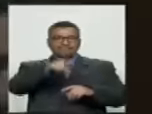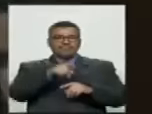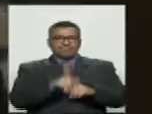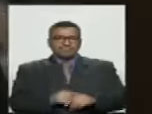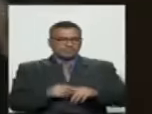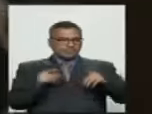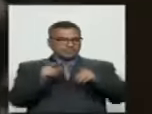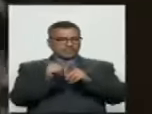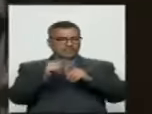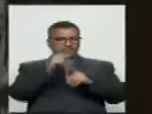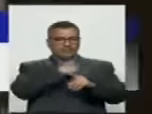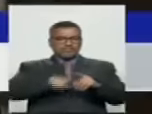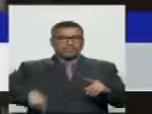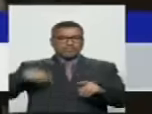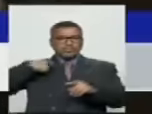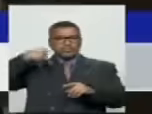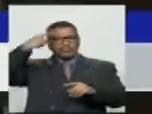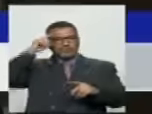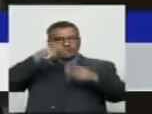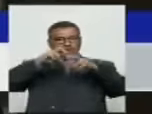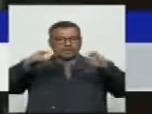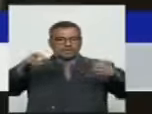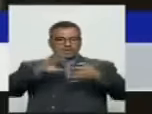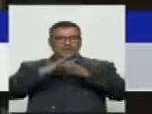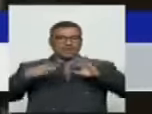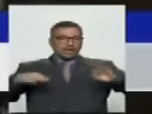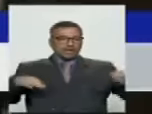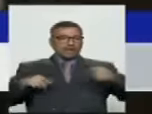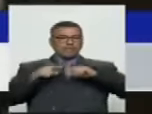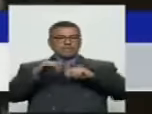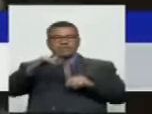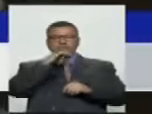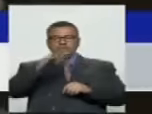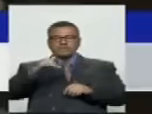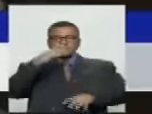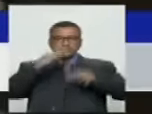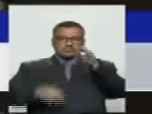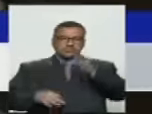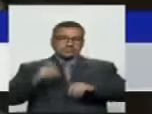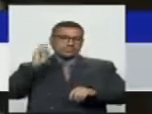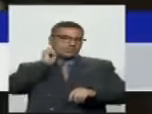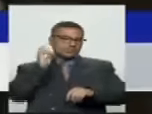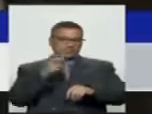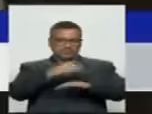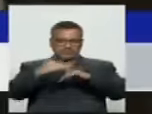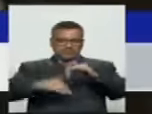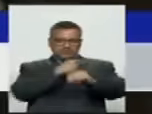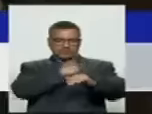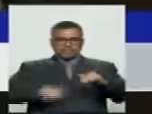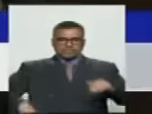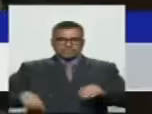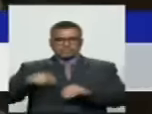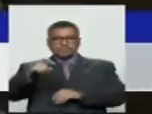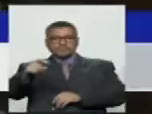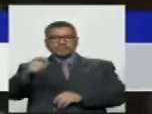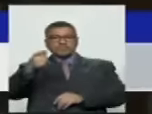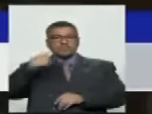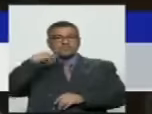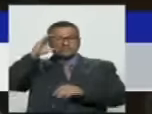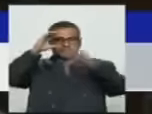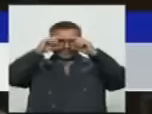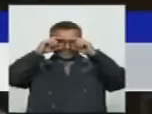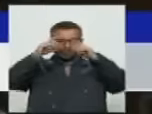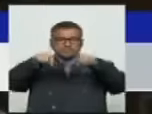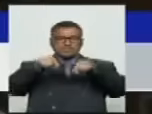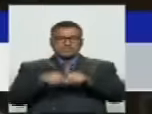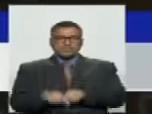palabras, presidente, esclarecedoras a propósito del tema de las redes, de lo que anunció el fiscal Tarek y nuestra vicepresidenta. Yo esperaba este debate